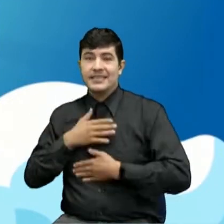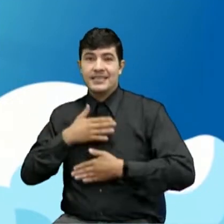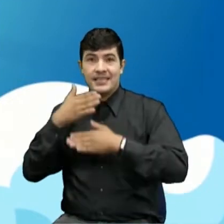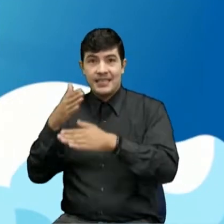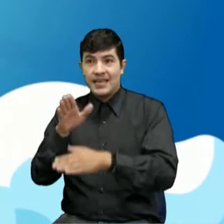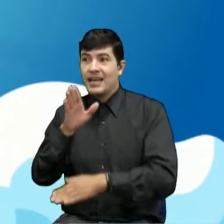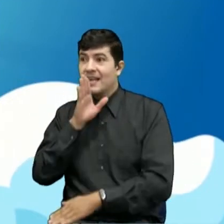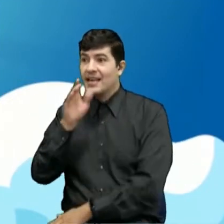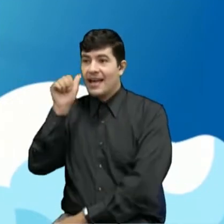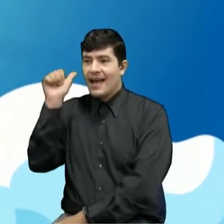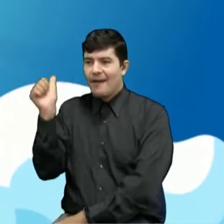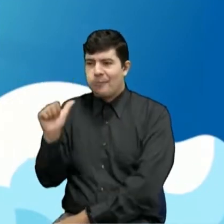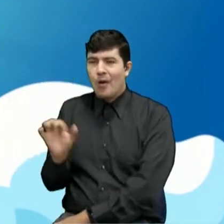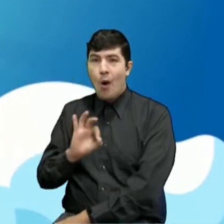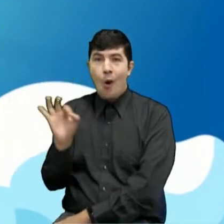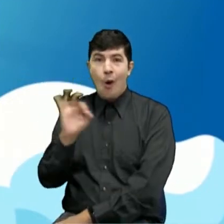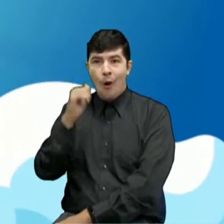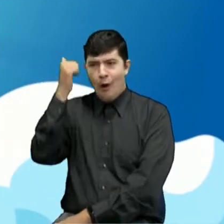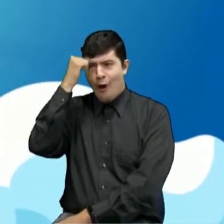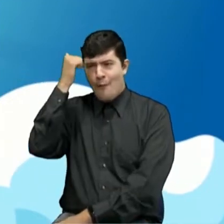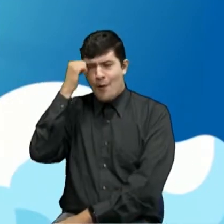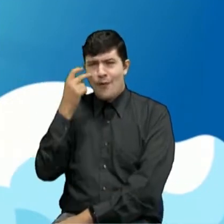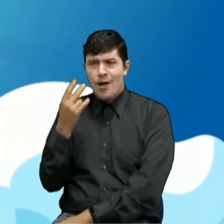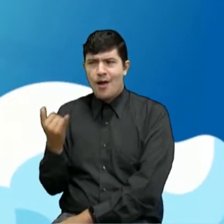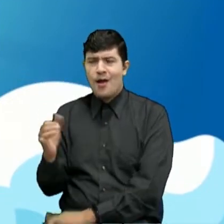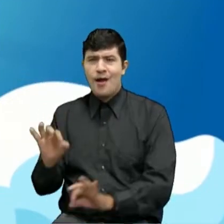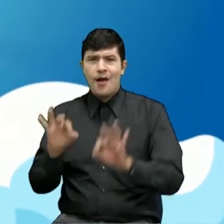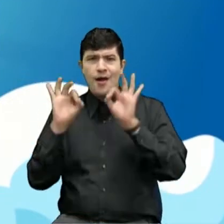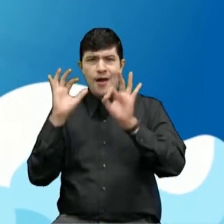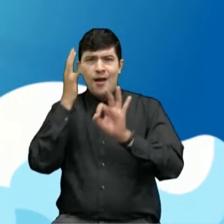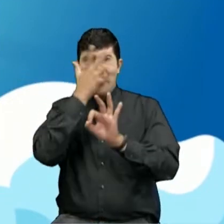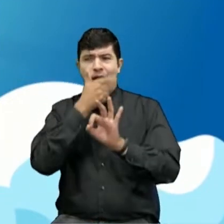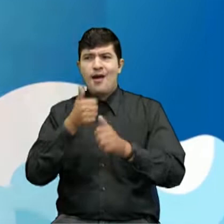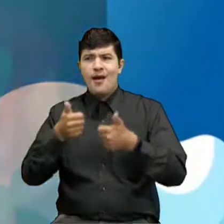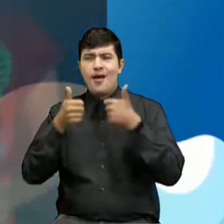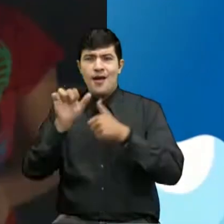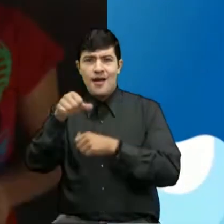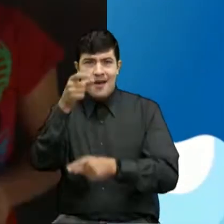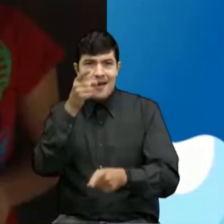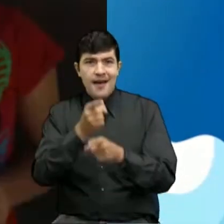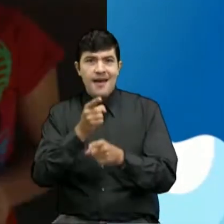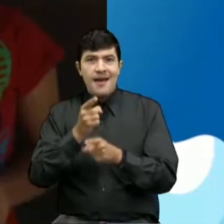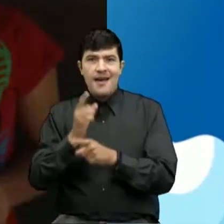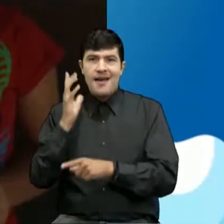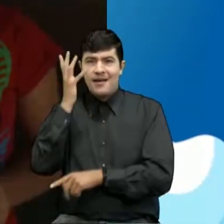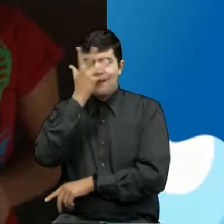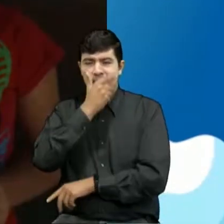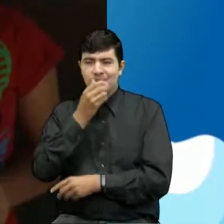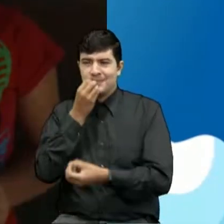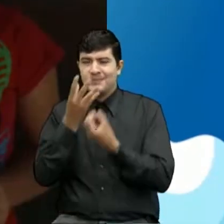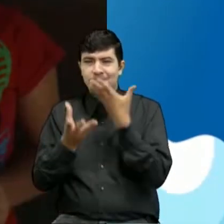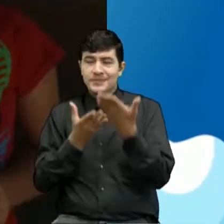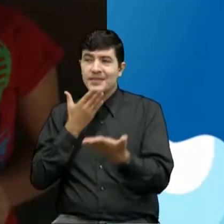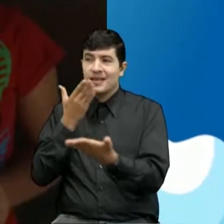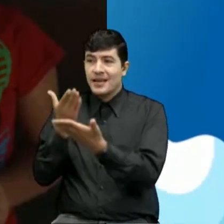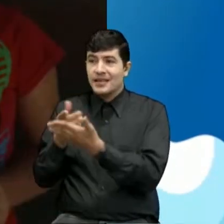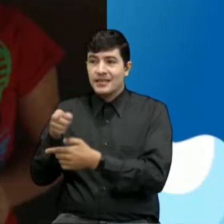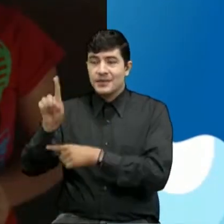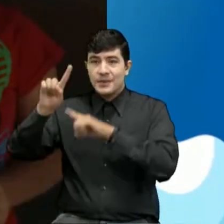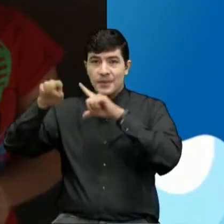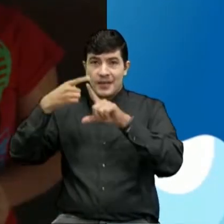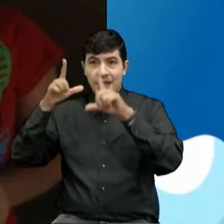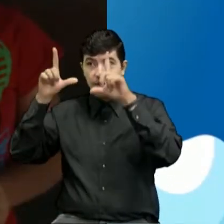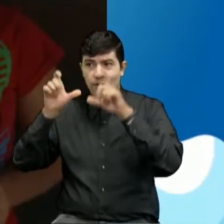a Ariana y al profe, mi amor. Besos grandotes para ti, gracias por esa foto y a todos los niños de mi